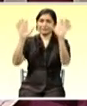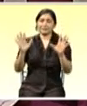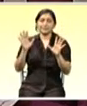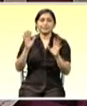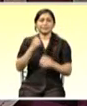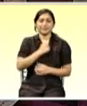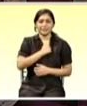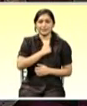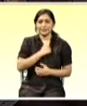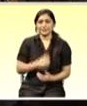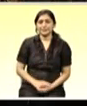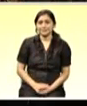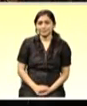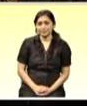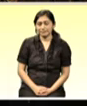Milagro. Amén.